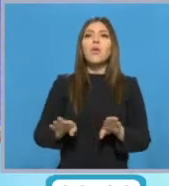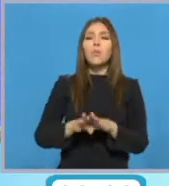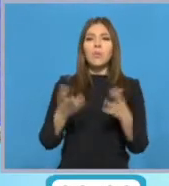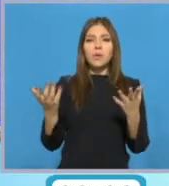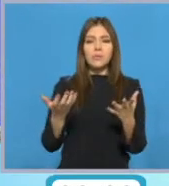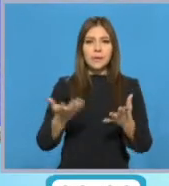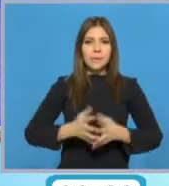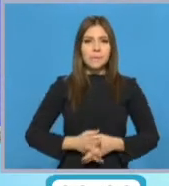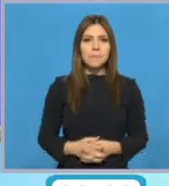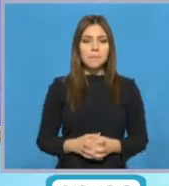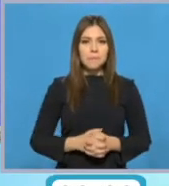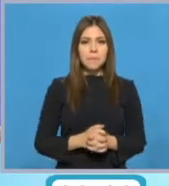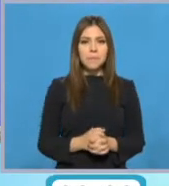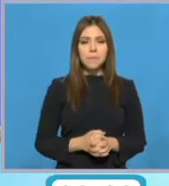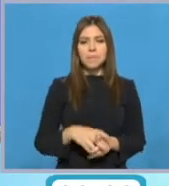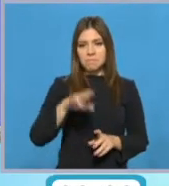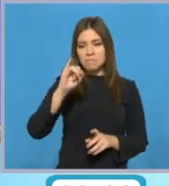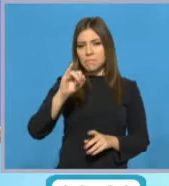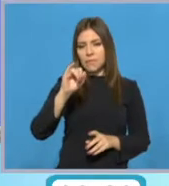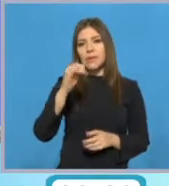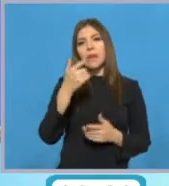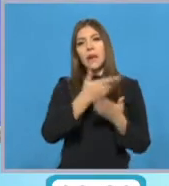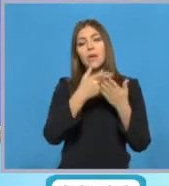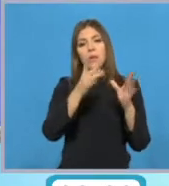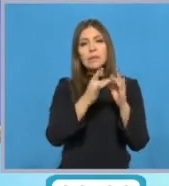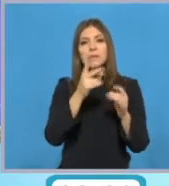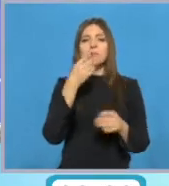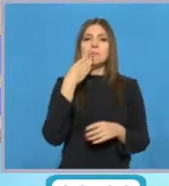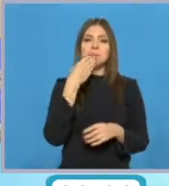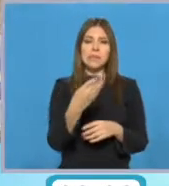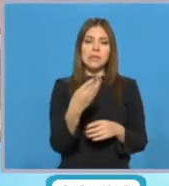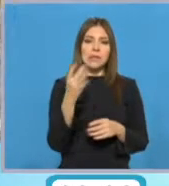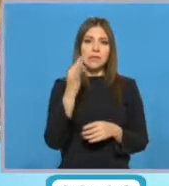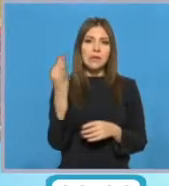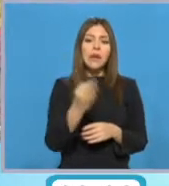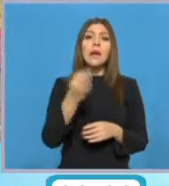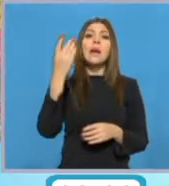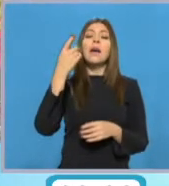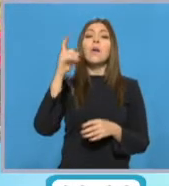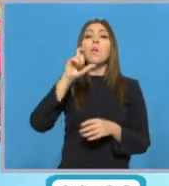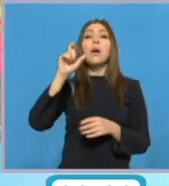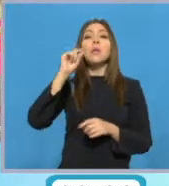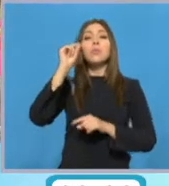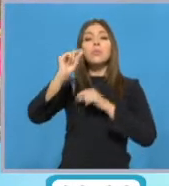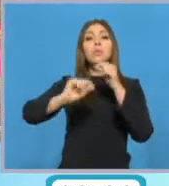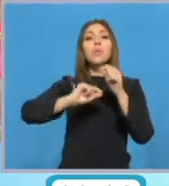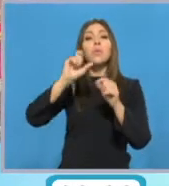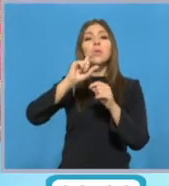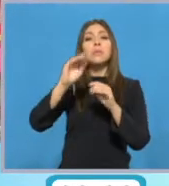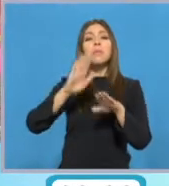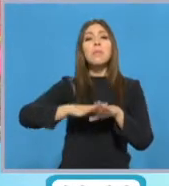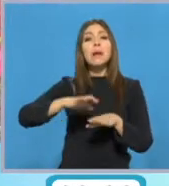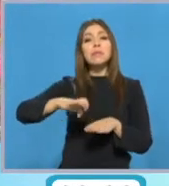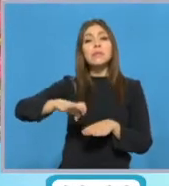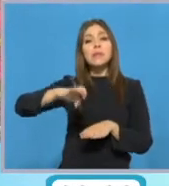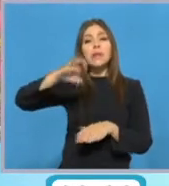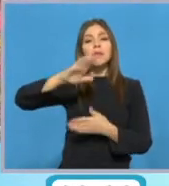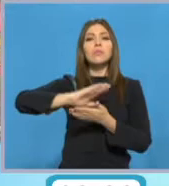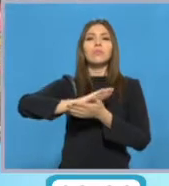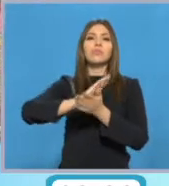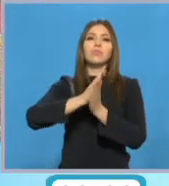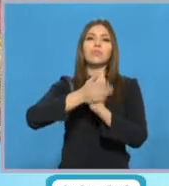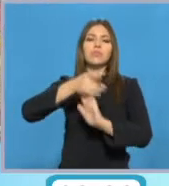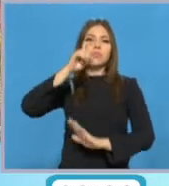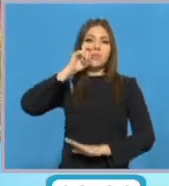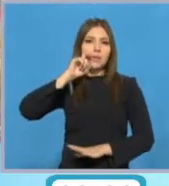Liliana. Obviamente la sexualidad cambia. Nuestro grado de interés a lo mejor se modifica porque hay otras cosas y tal vez haya